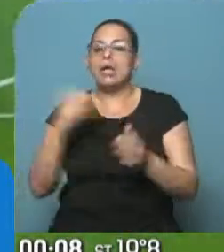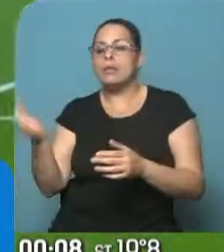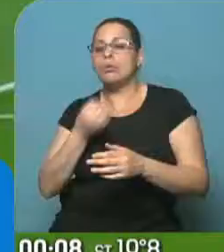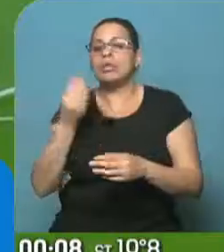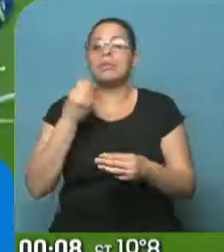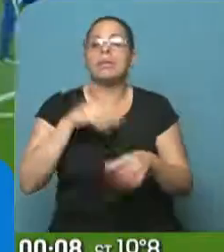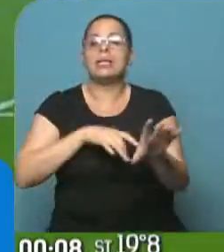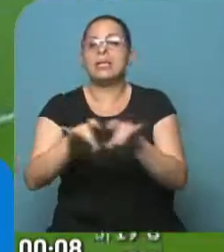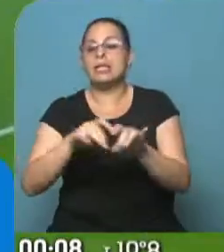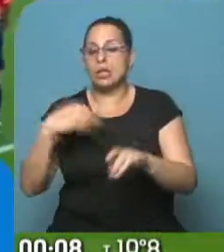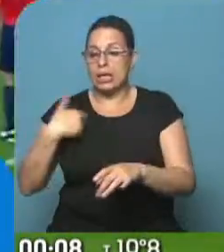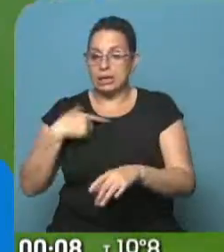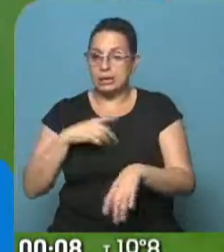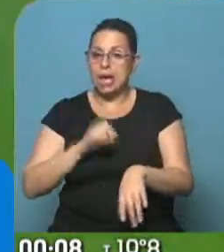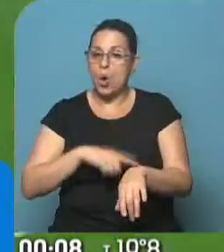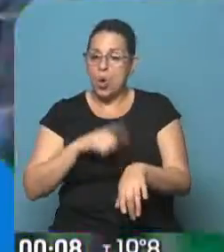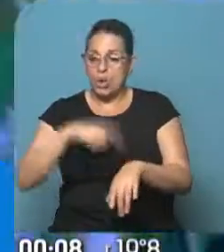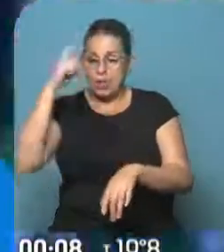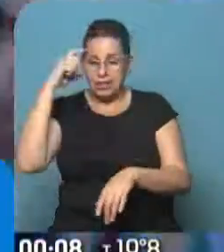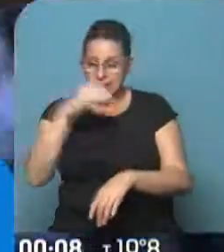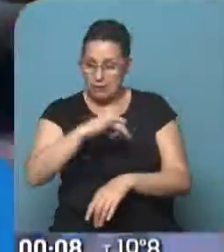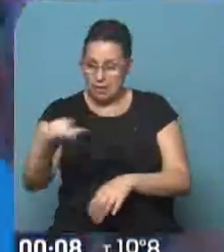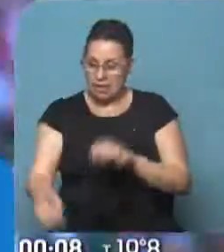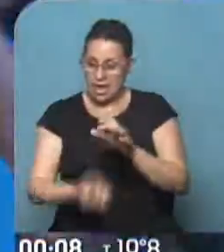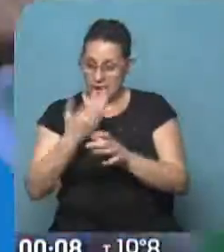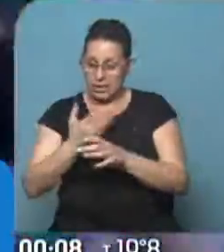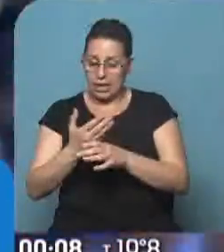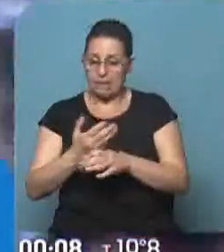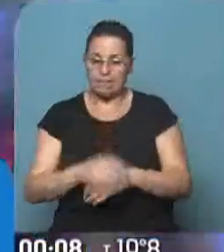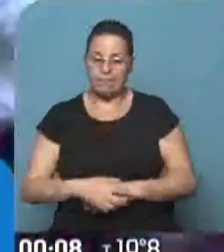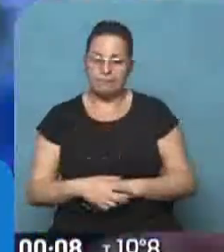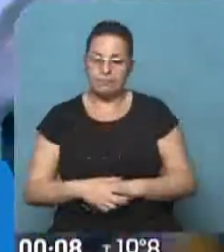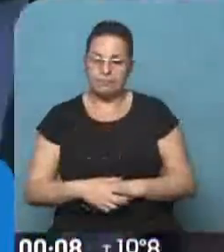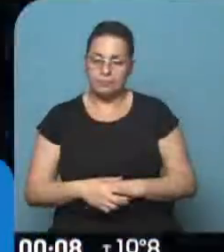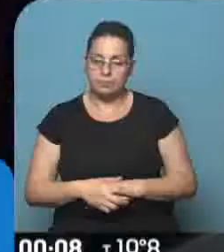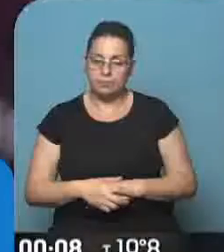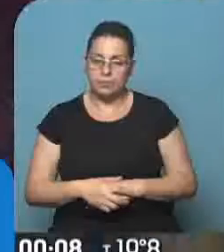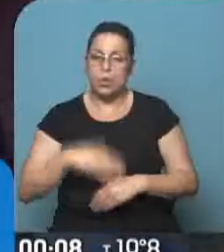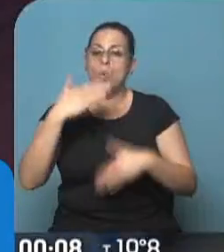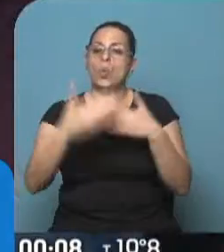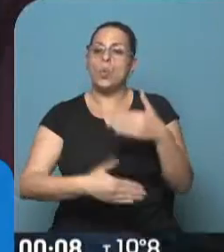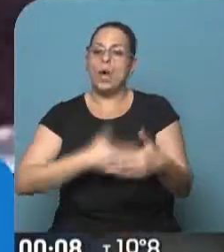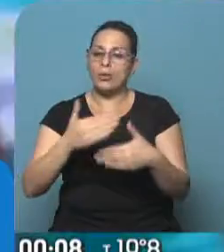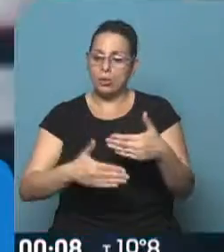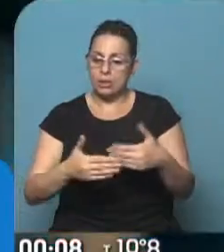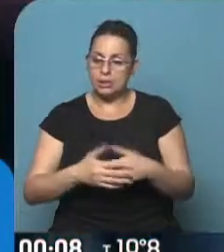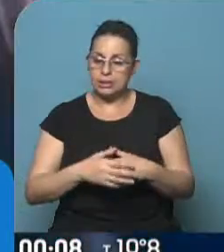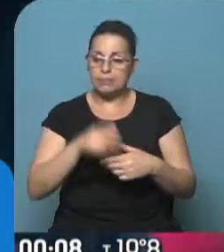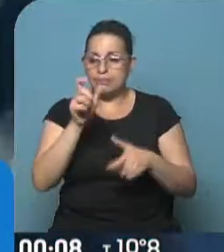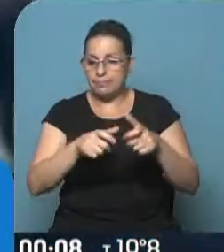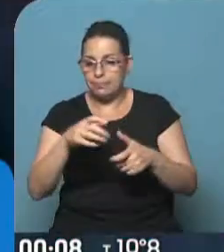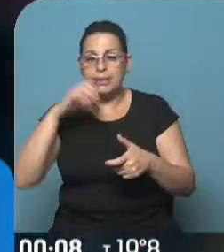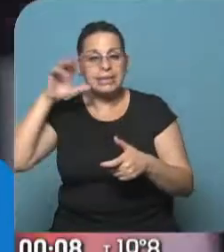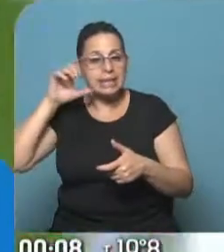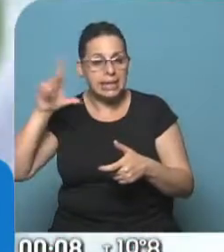selección argentina, que será a las 10:30 de la mañana, con protagonistas, por ejemplo,